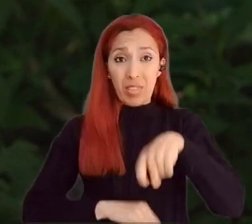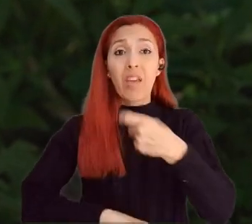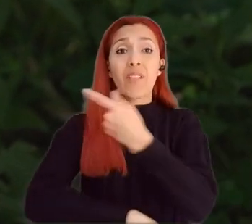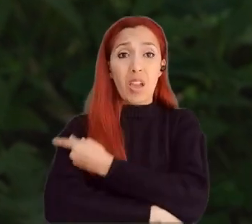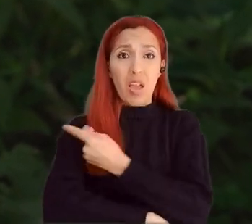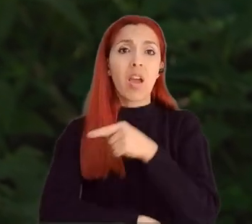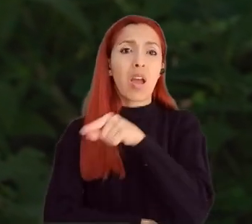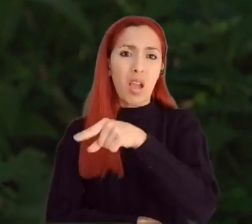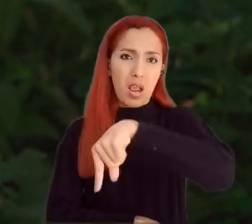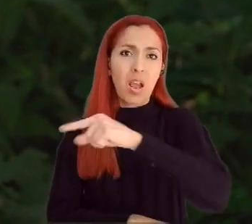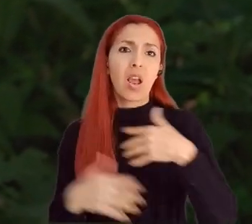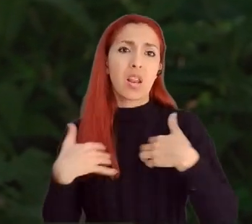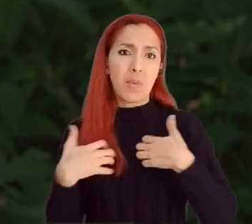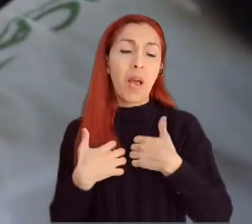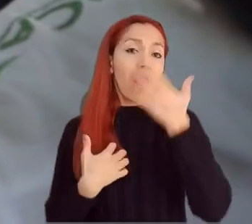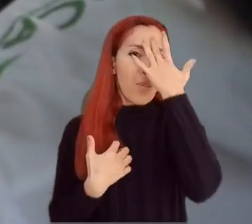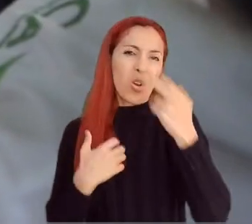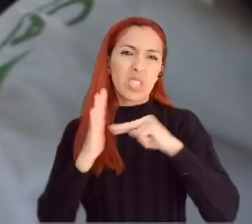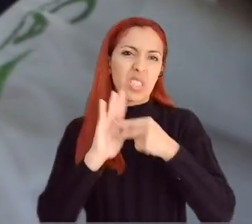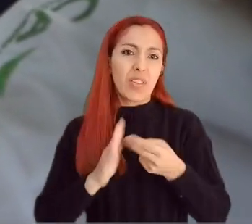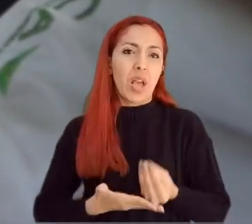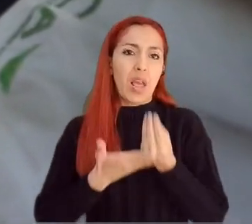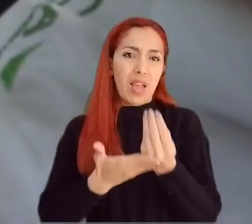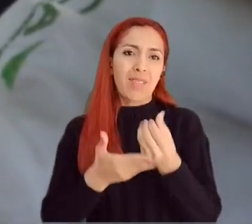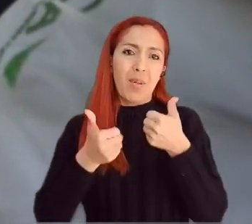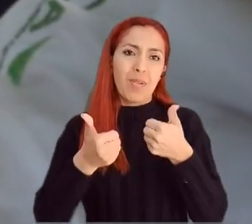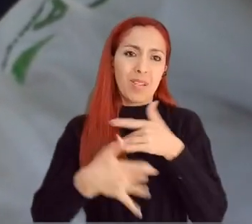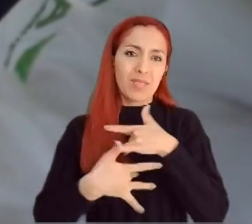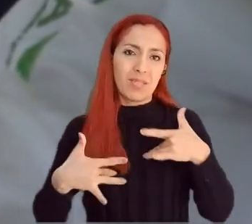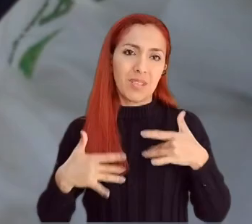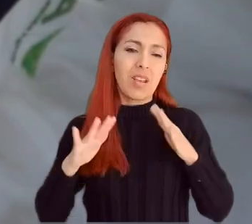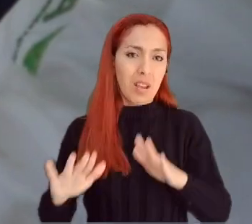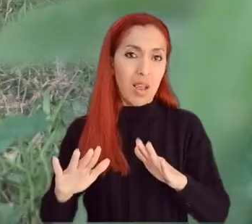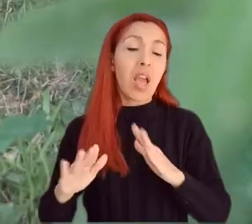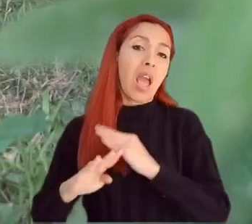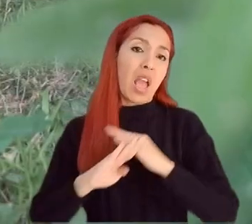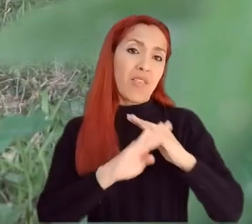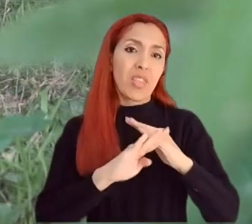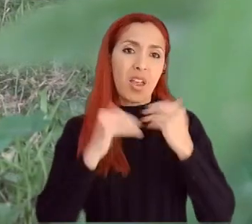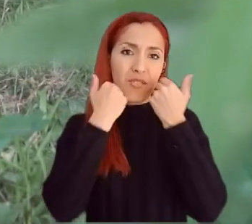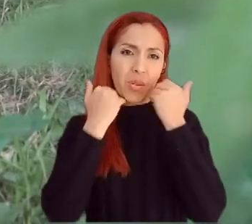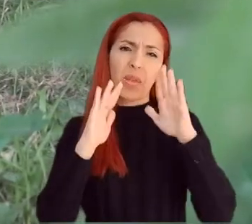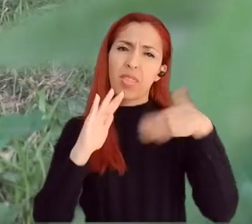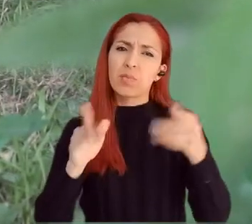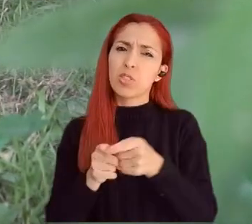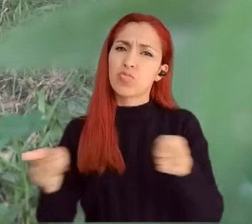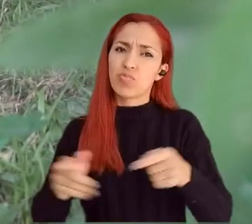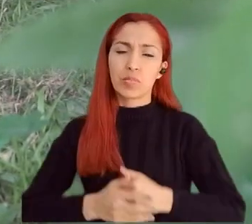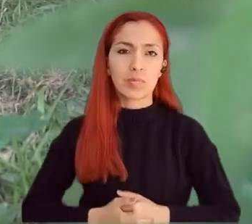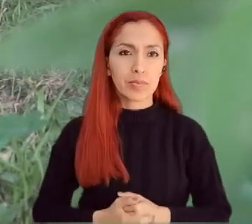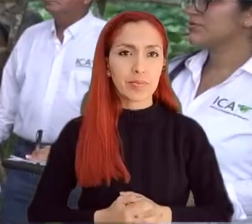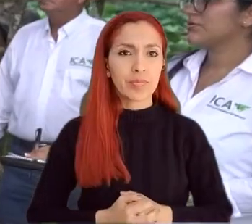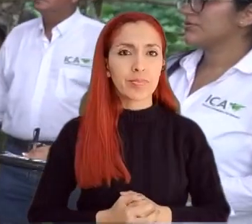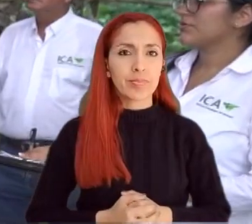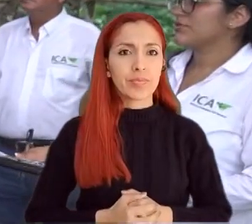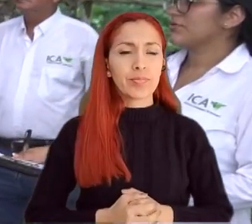mantenerlos vacunados, ya que de esta manera garantizamos una buena sanidad y sobre todo evitar enfermedades a largo plazo.